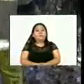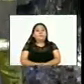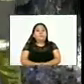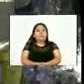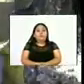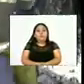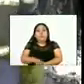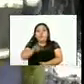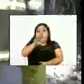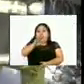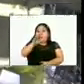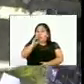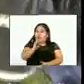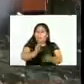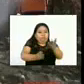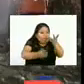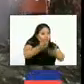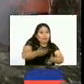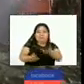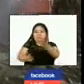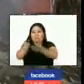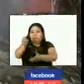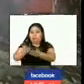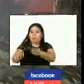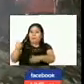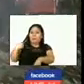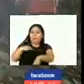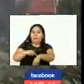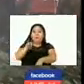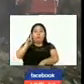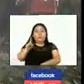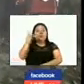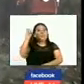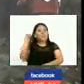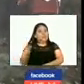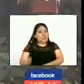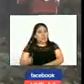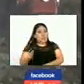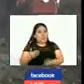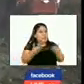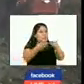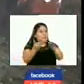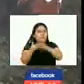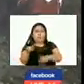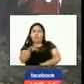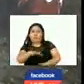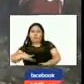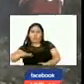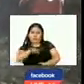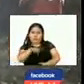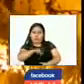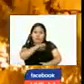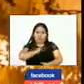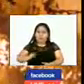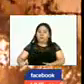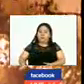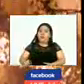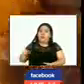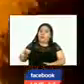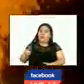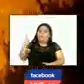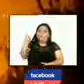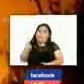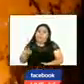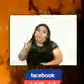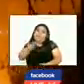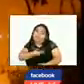Al menos 30 incendios se han registrado en las últimas 24 horas en diferentes puntos del país. El factor humano ha sido el